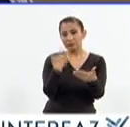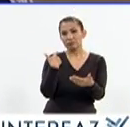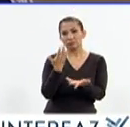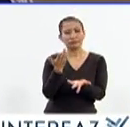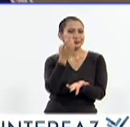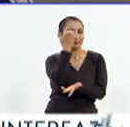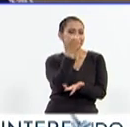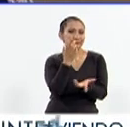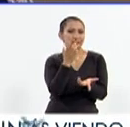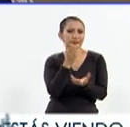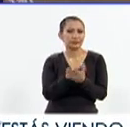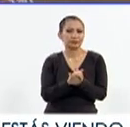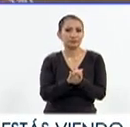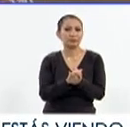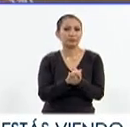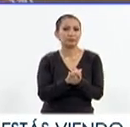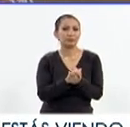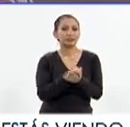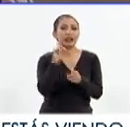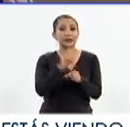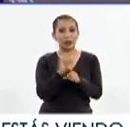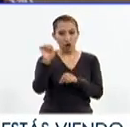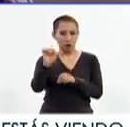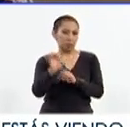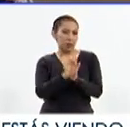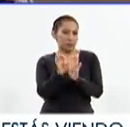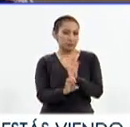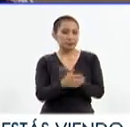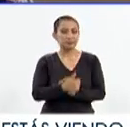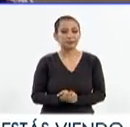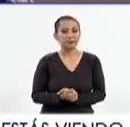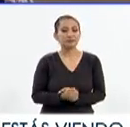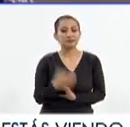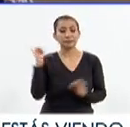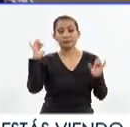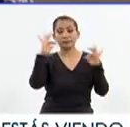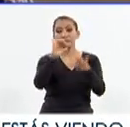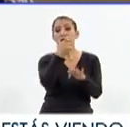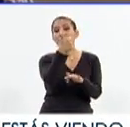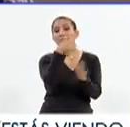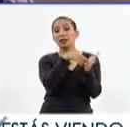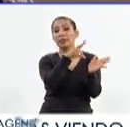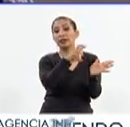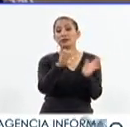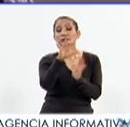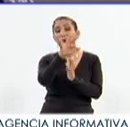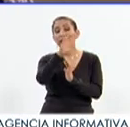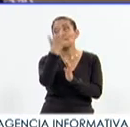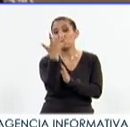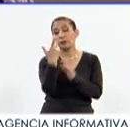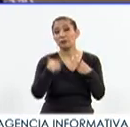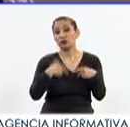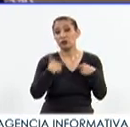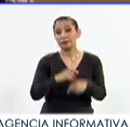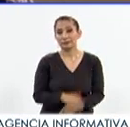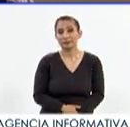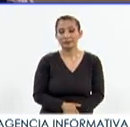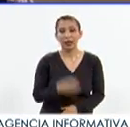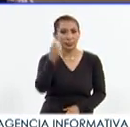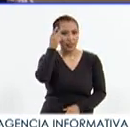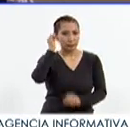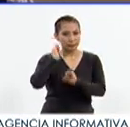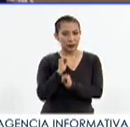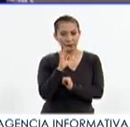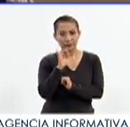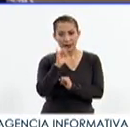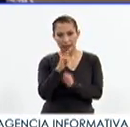decir, el día de hoy, entraron 6,355 personas. El director